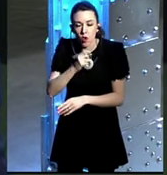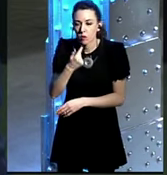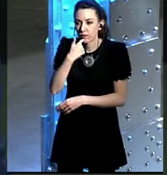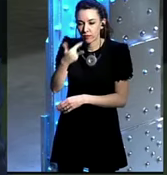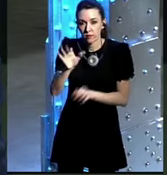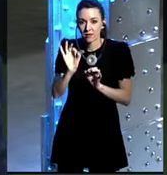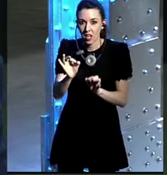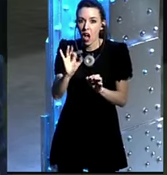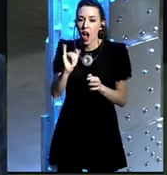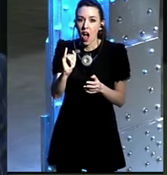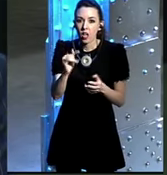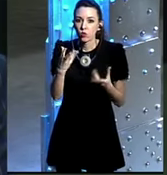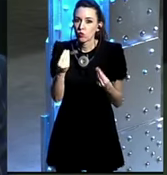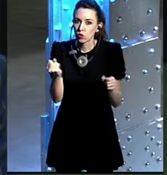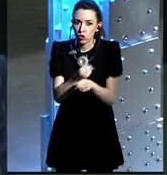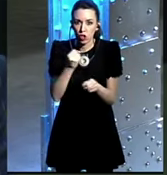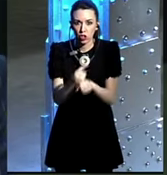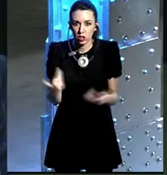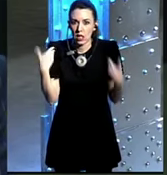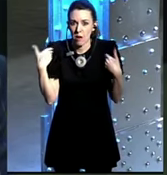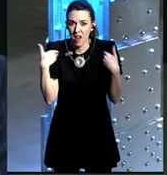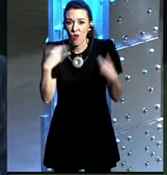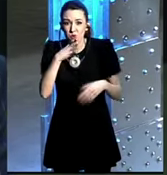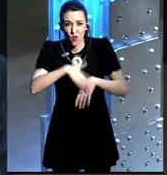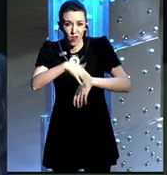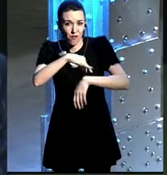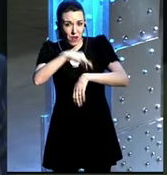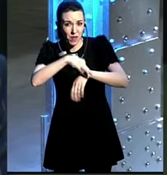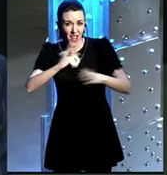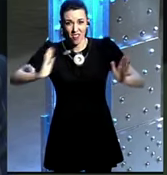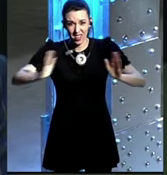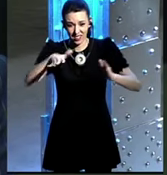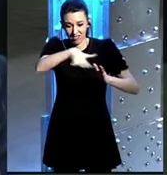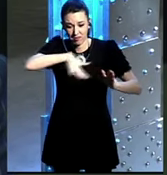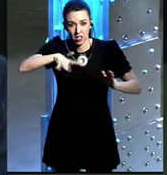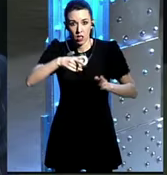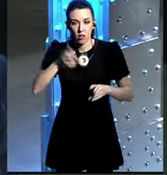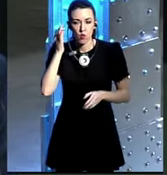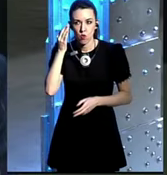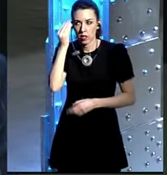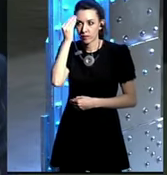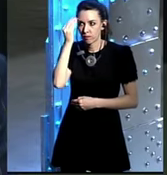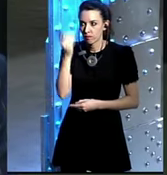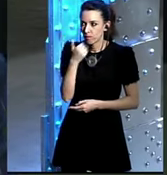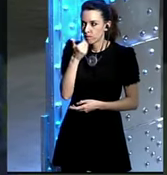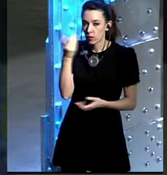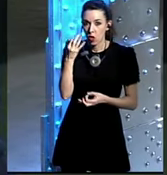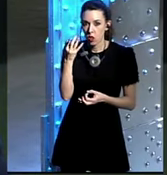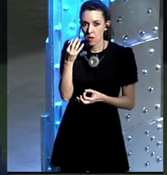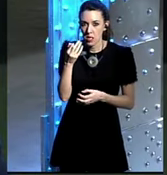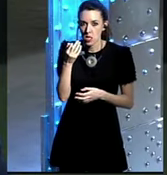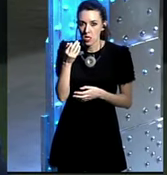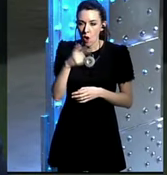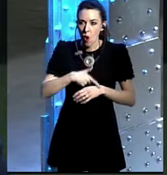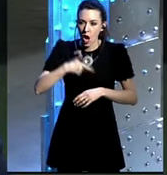mira, tenemos demasiado carga de trabajo con las enfermedades en este campo. Y ella pensó, pues tengo que hacer algo. Le llevó mucho tiempo